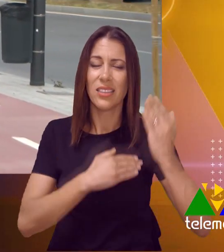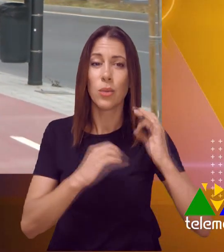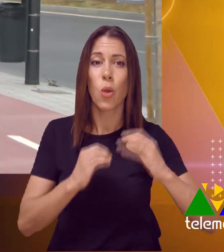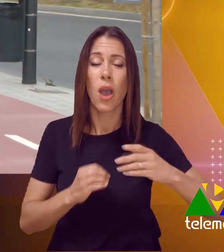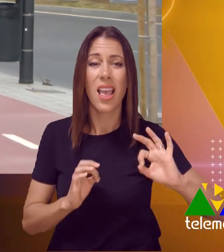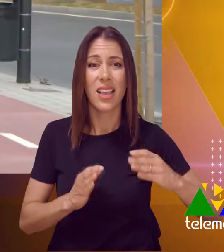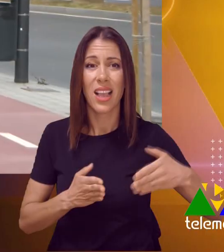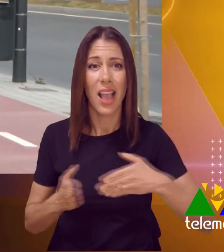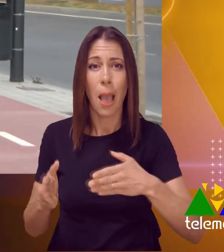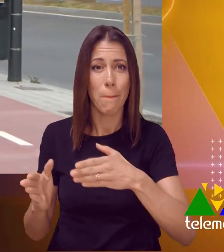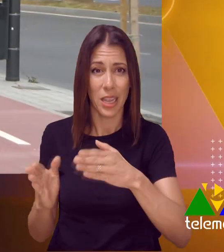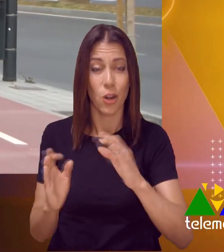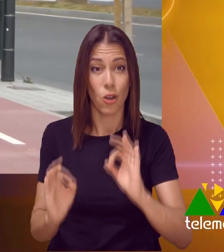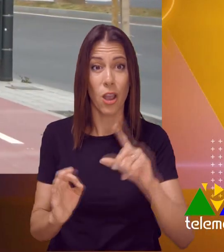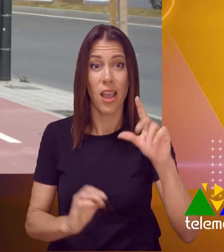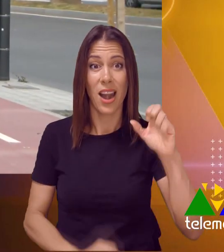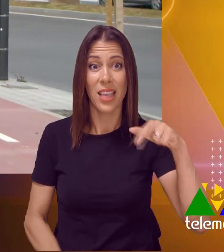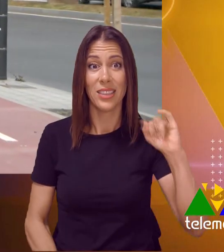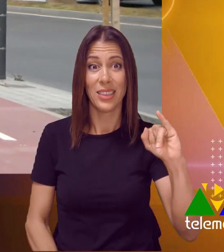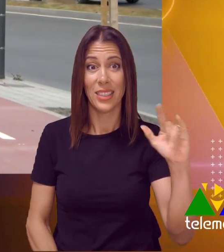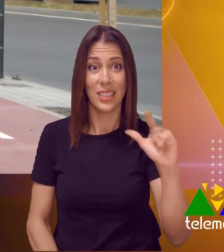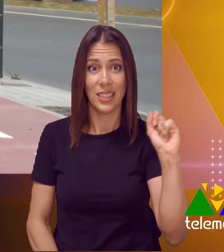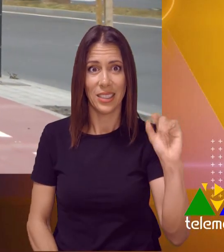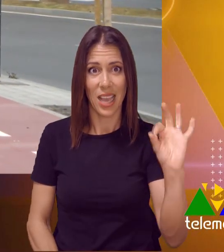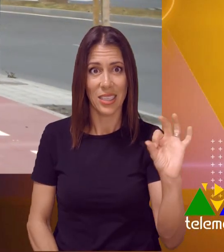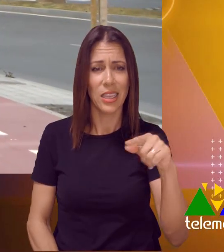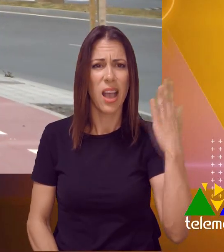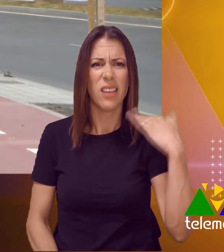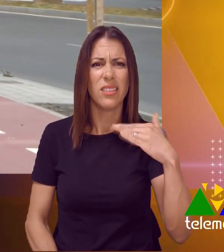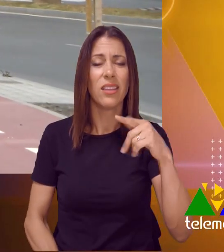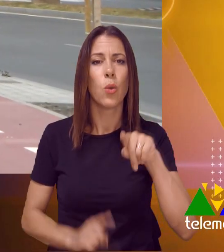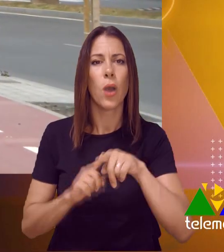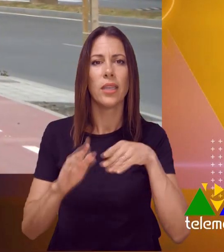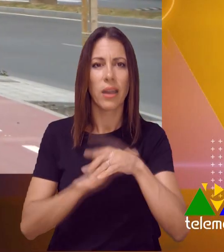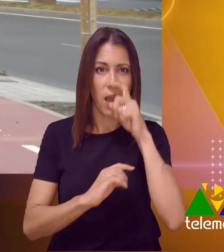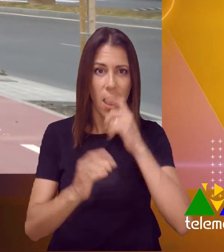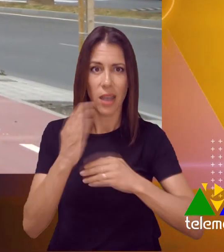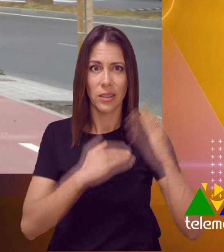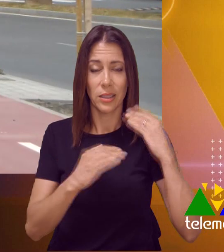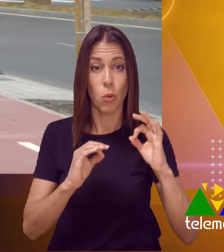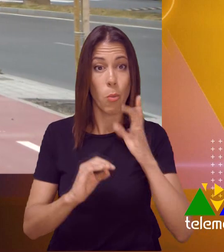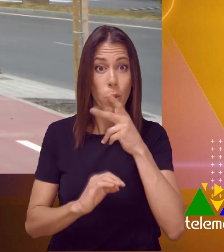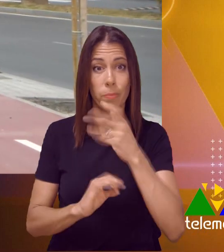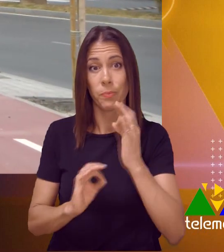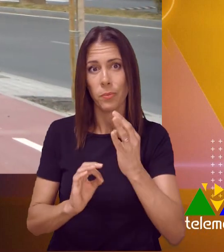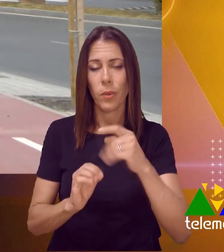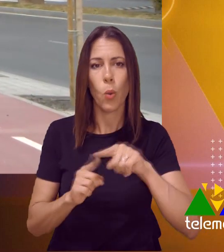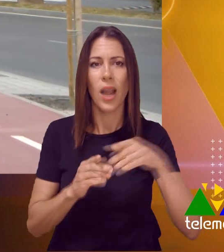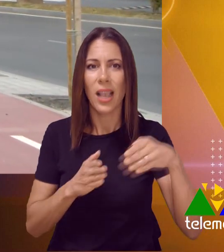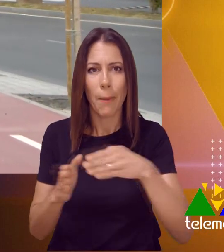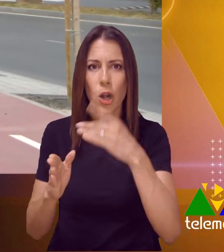Ventillas, que como decíamos era la entrada a Motril, la antigua entrada a Motril desde el camino de Almería, del camino de